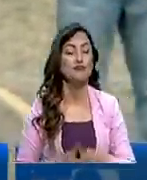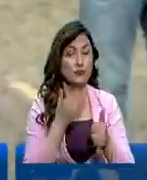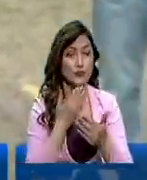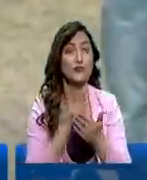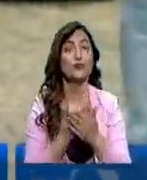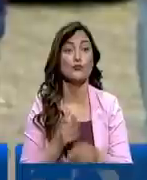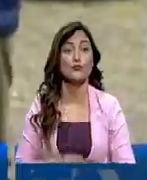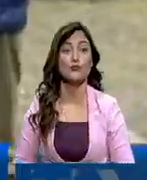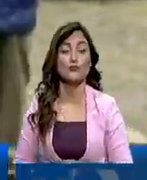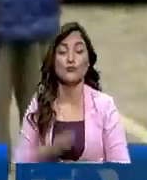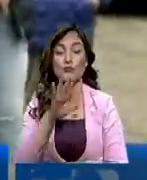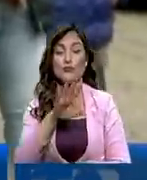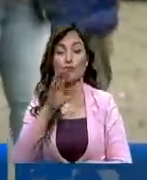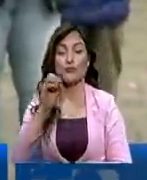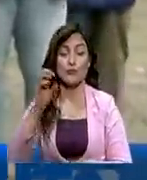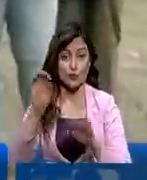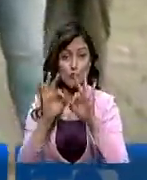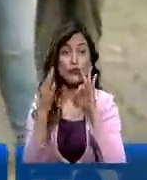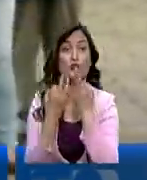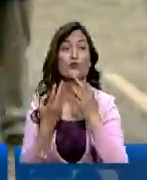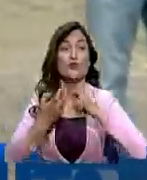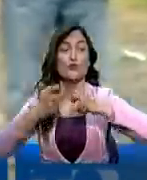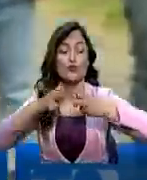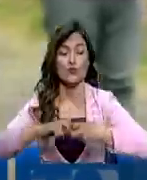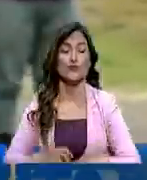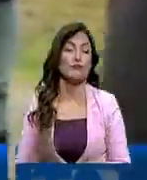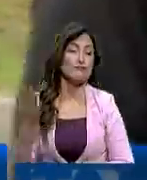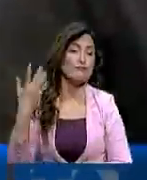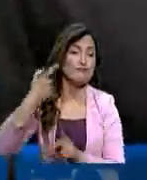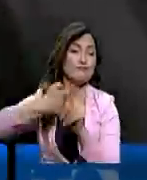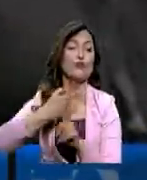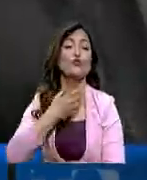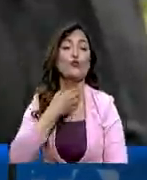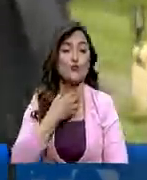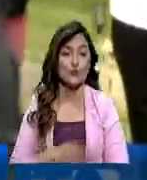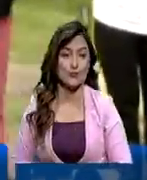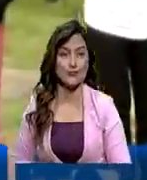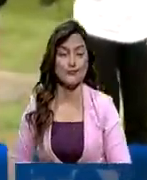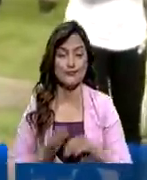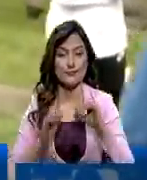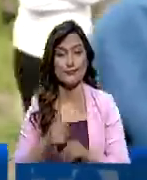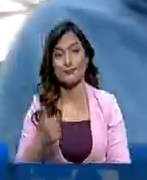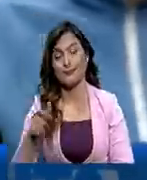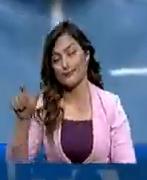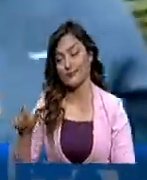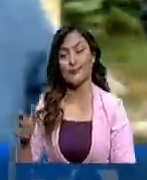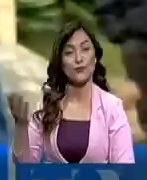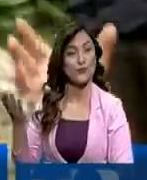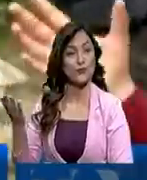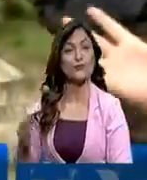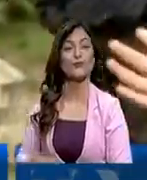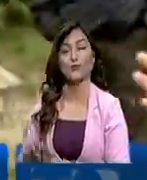son alrededor de 500 familias que tienen este inconveniente desde el mes de agosto. Vamos a conversar por este lado también con